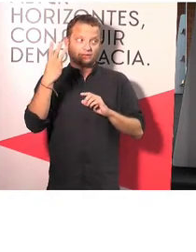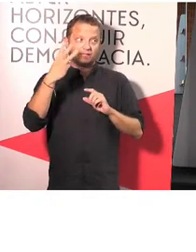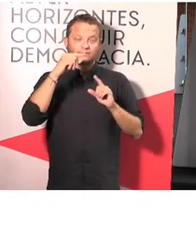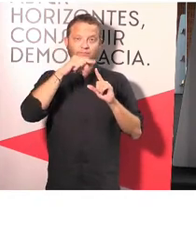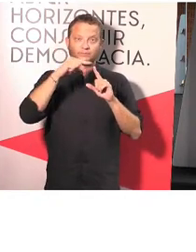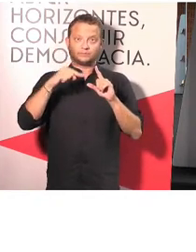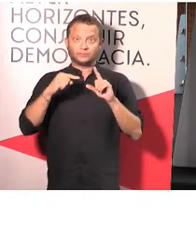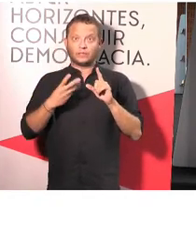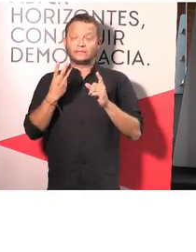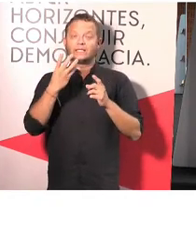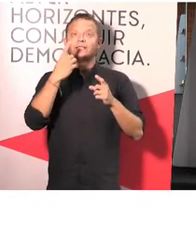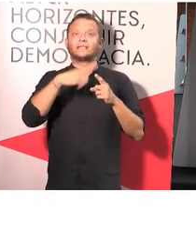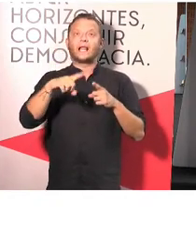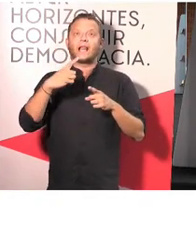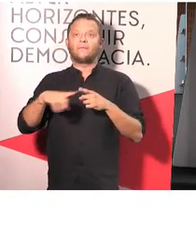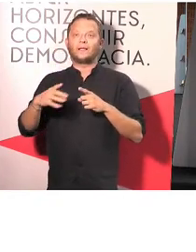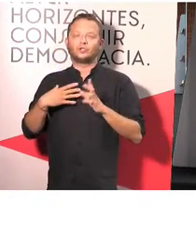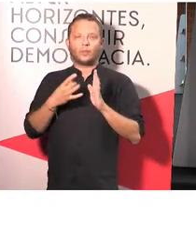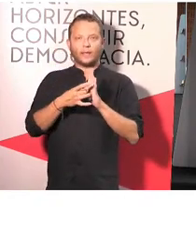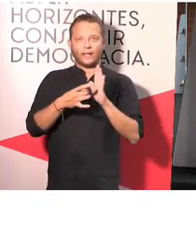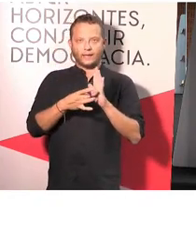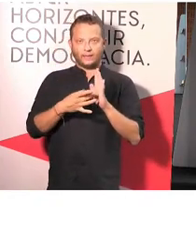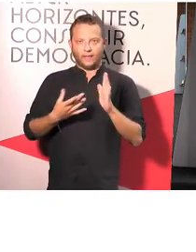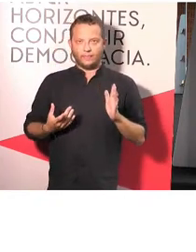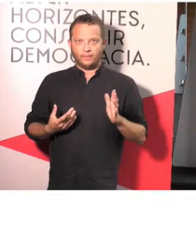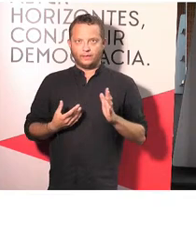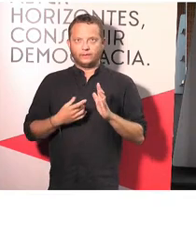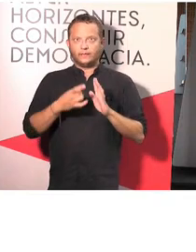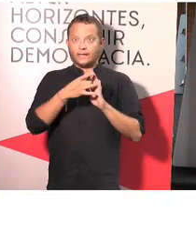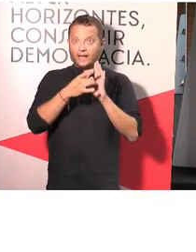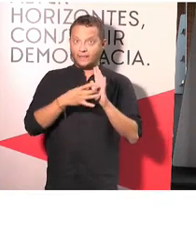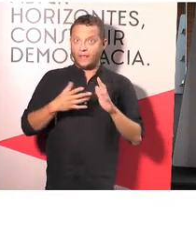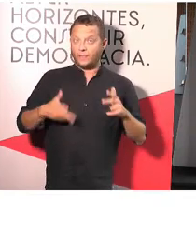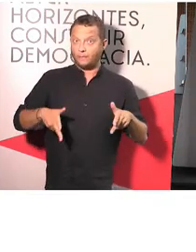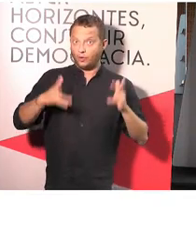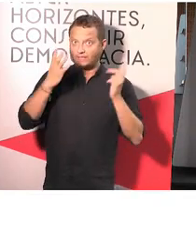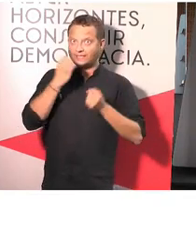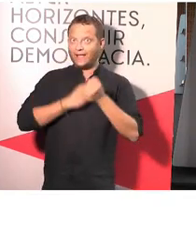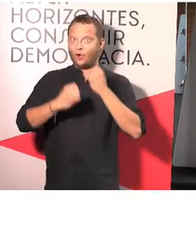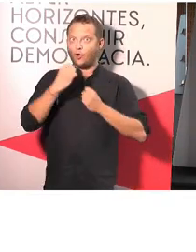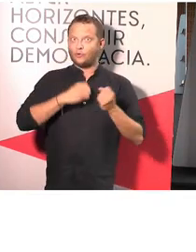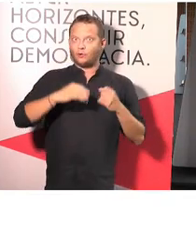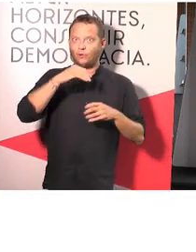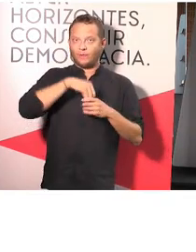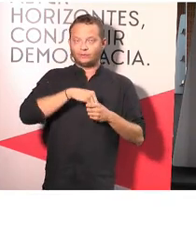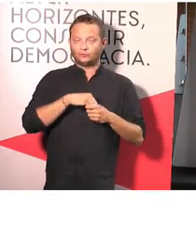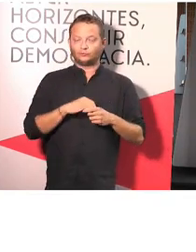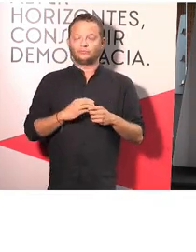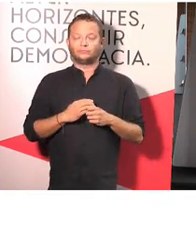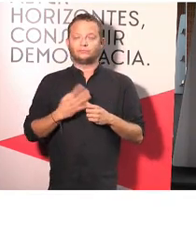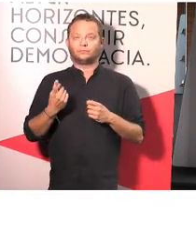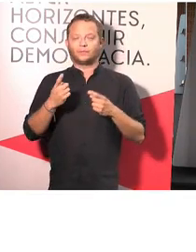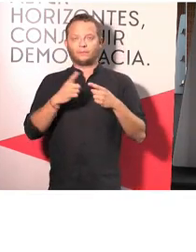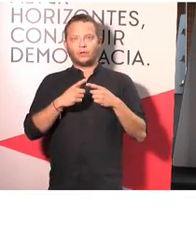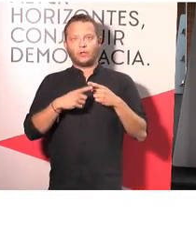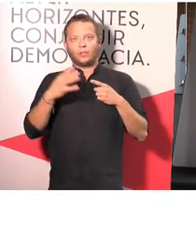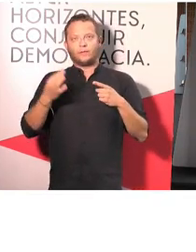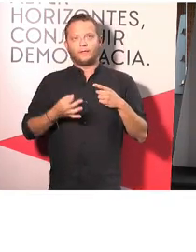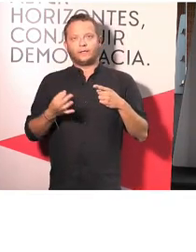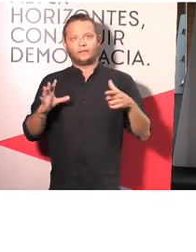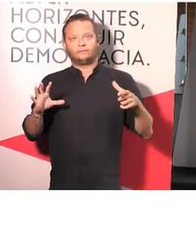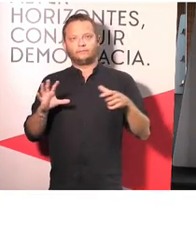picos, ¿no? Tres elementos de calidad democrática en lo económico, ¿no? del modelo. Lo primero tiene que